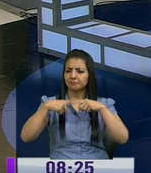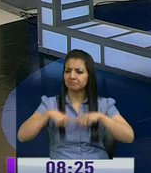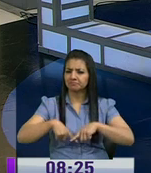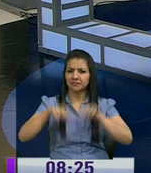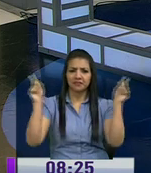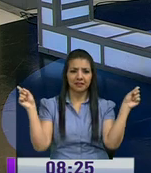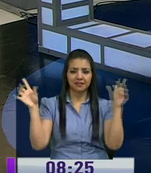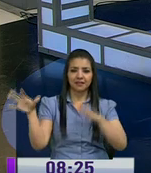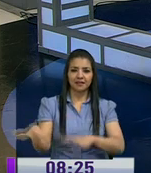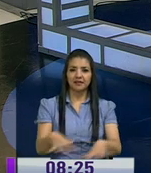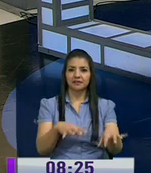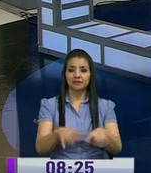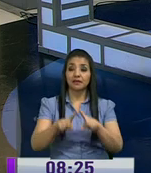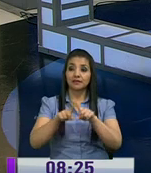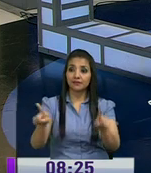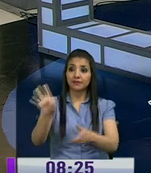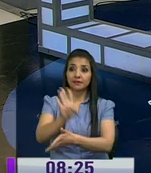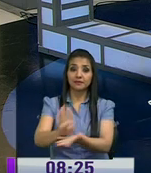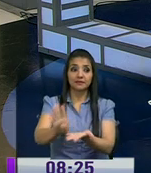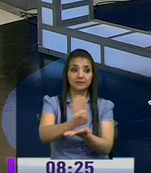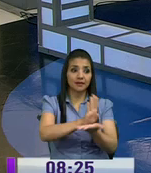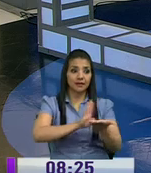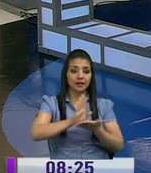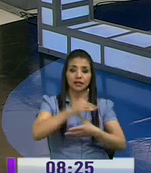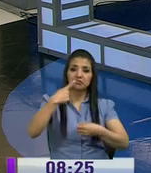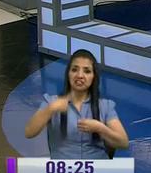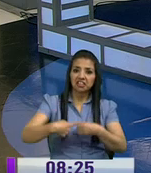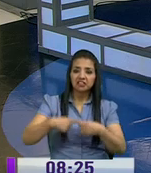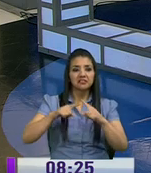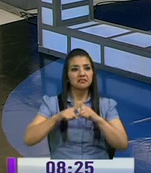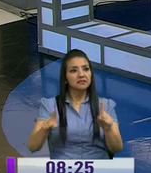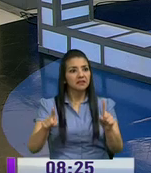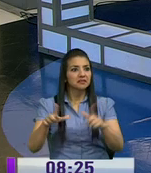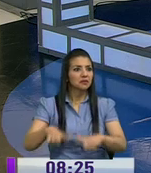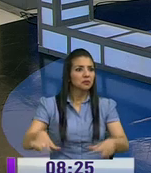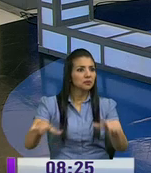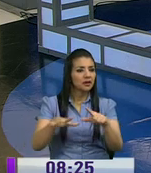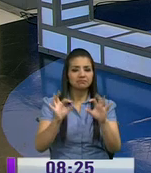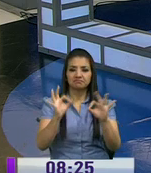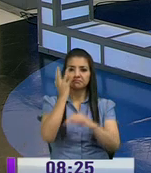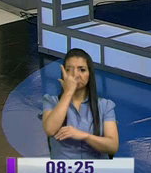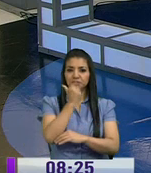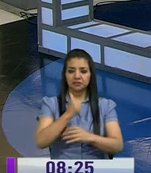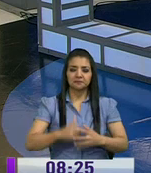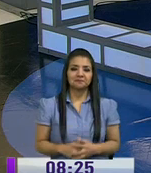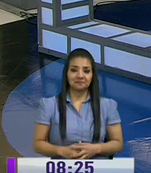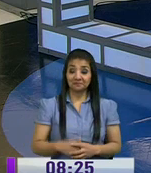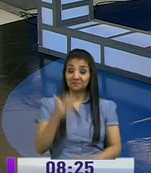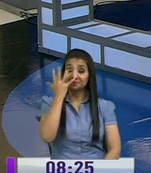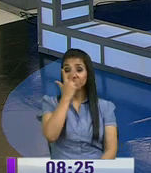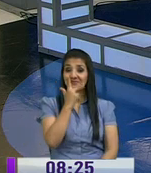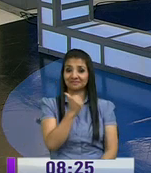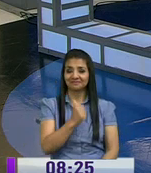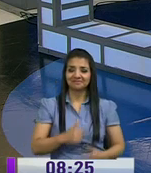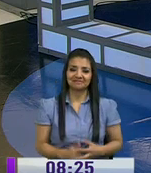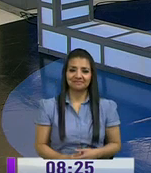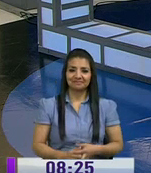que quiera, en distintos barrios de la capital, en distintos sectores, lindo va a ser. Va a estar muy, pero muy bonito, así que